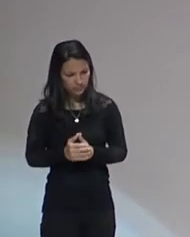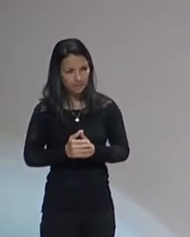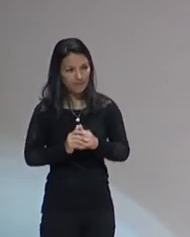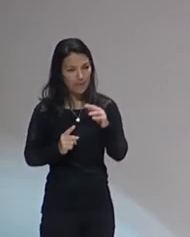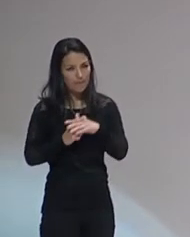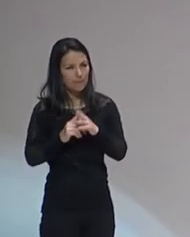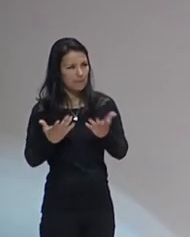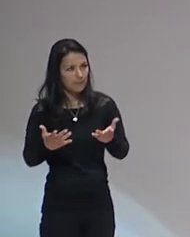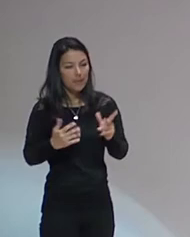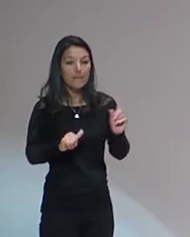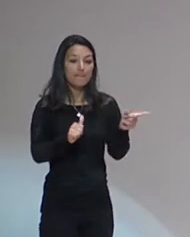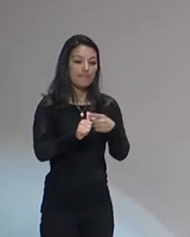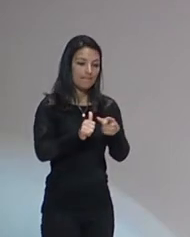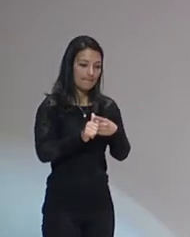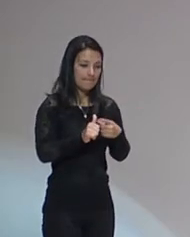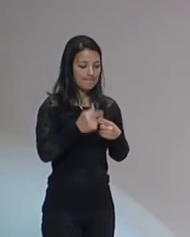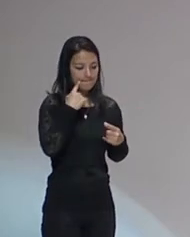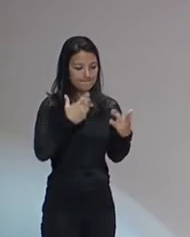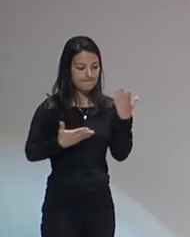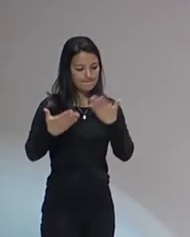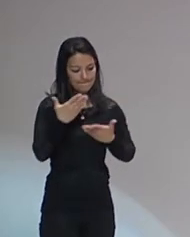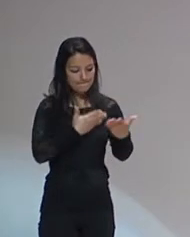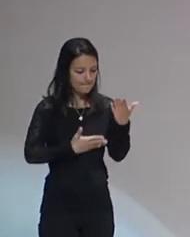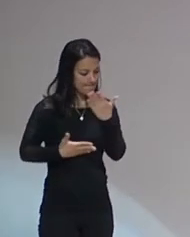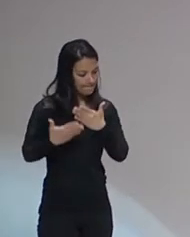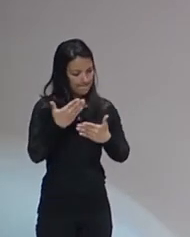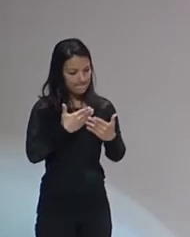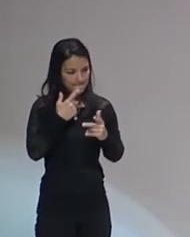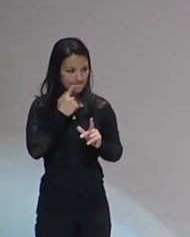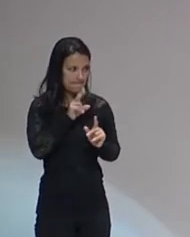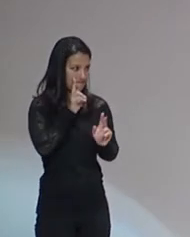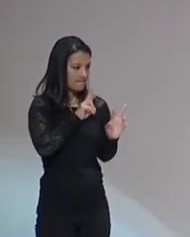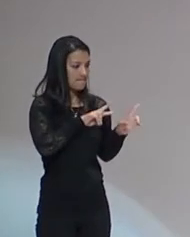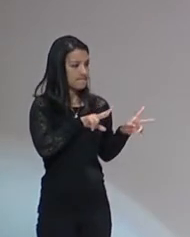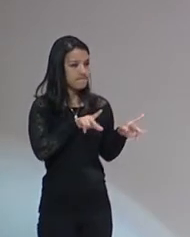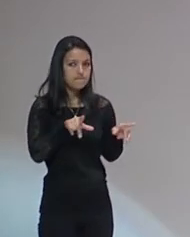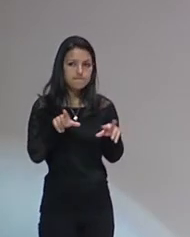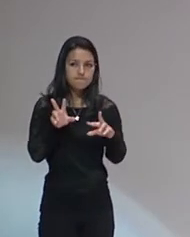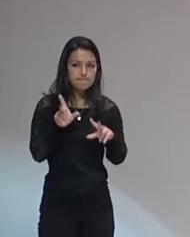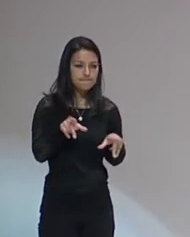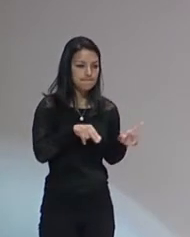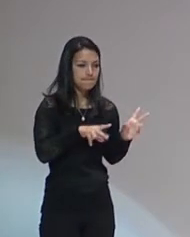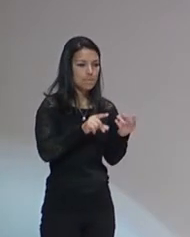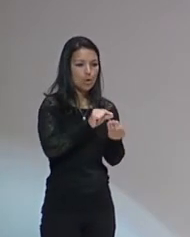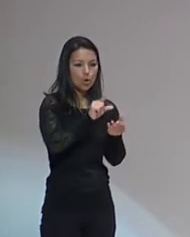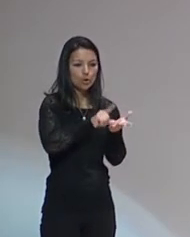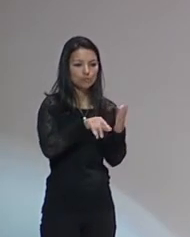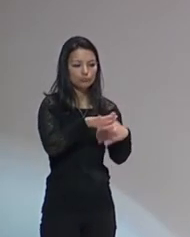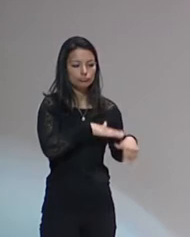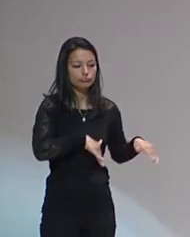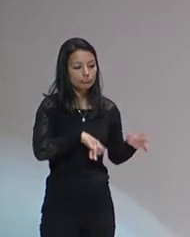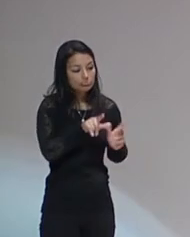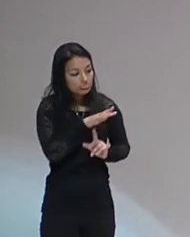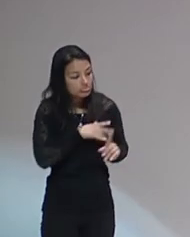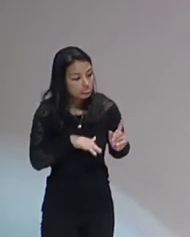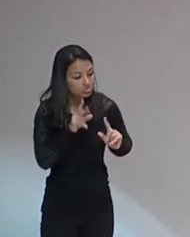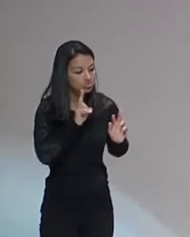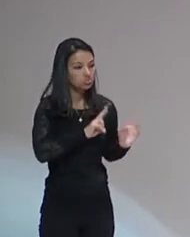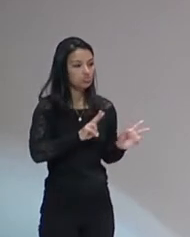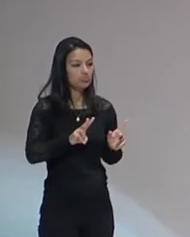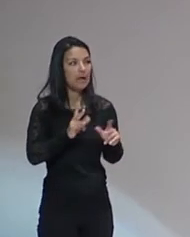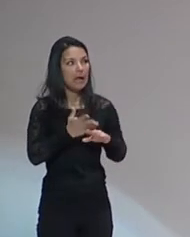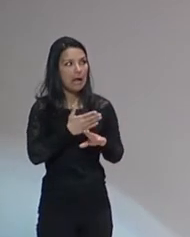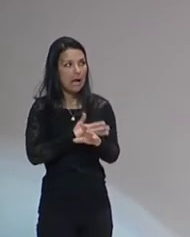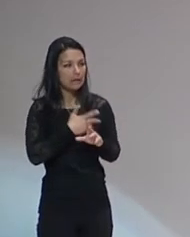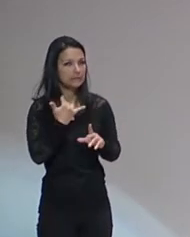que tenemos que diagnosticar, hacer una especie de lectura de contexto y mirar cuáles fueron esos valores que heredamos